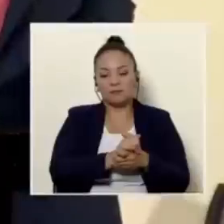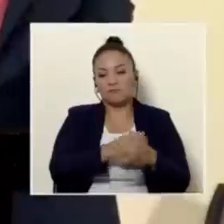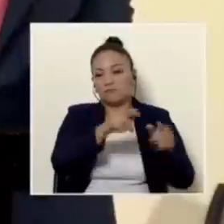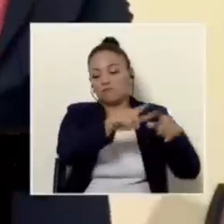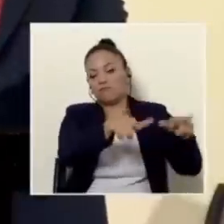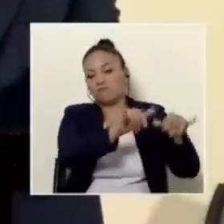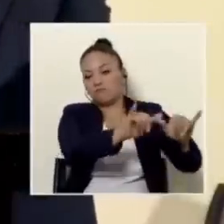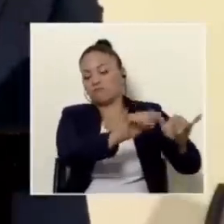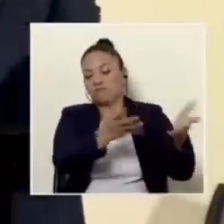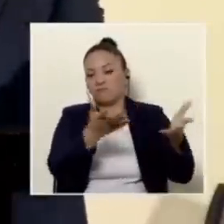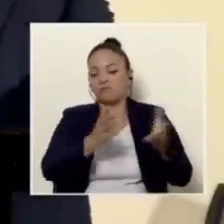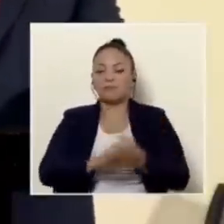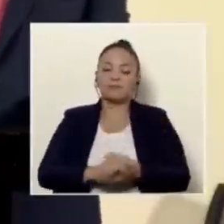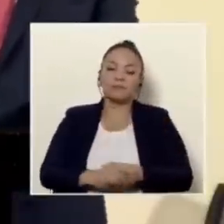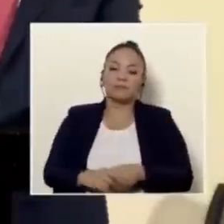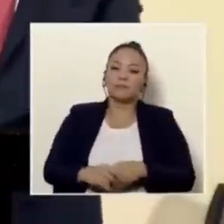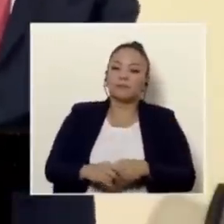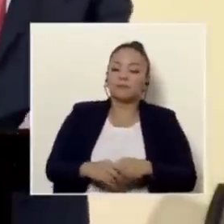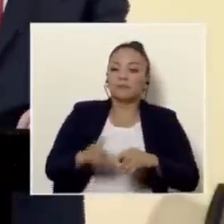Pero, Ode,